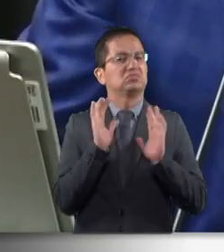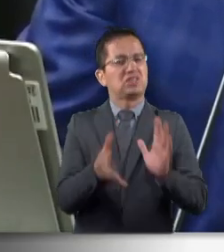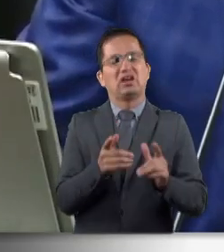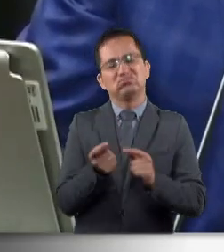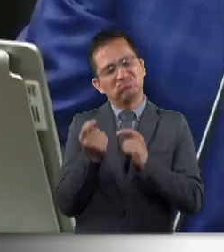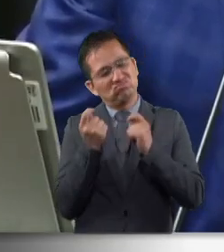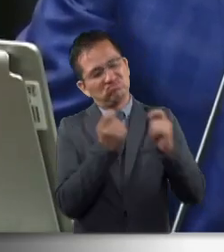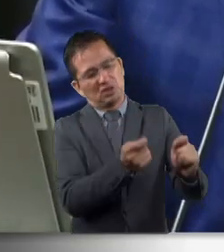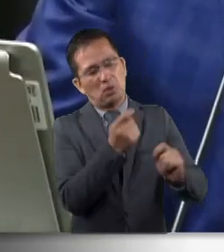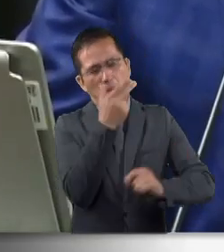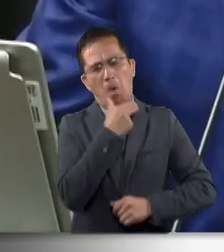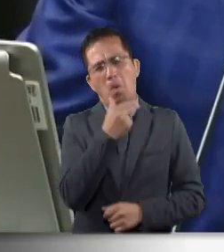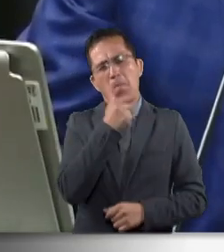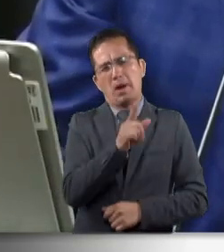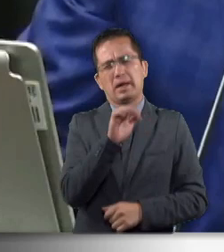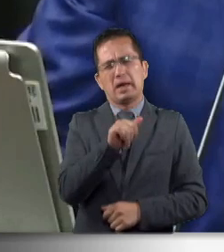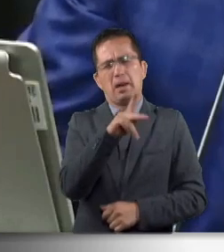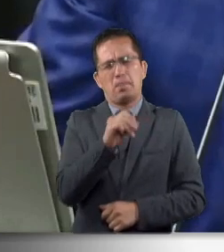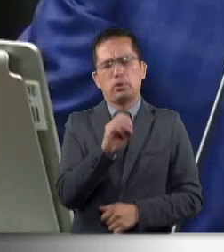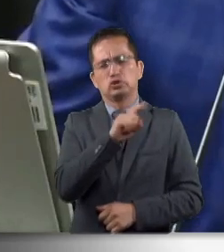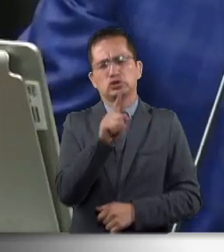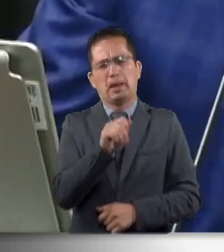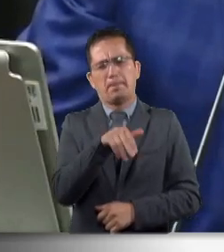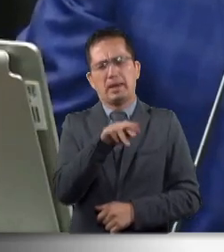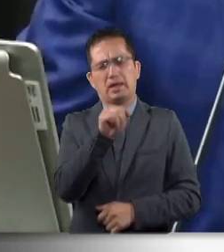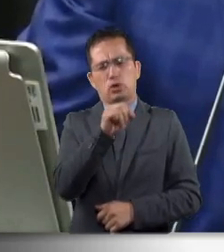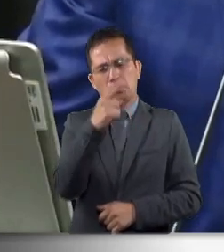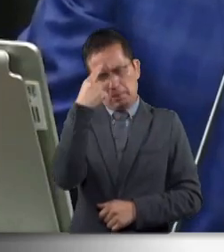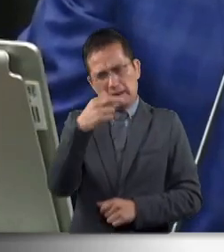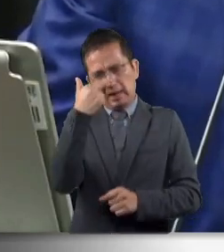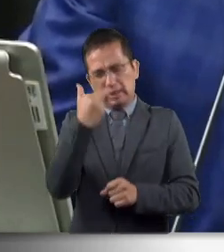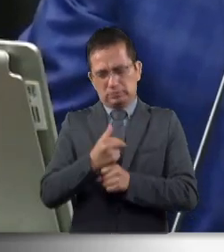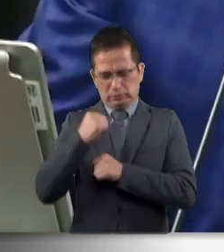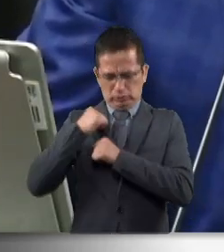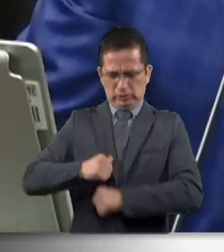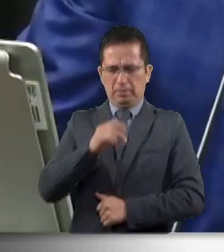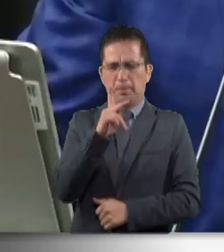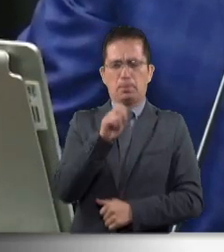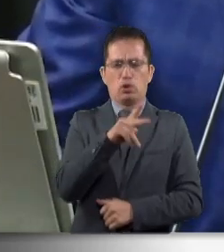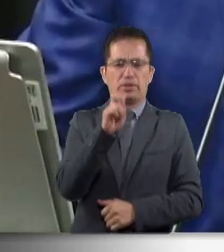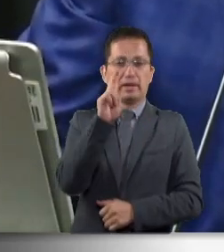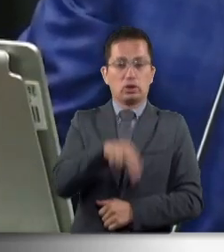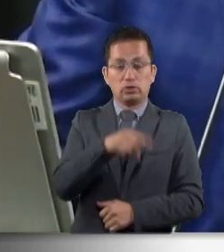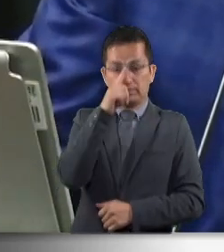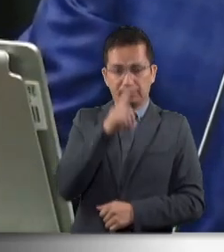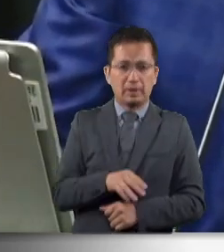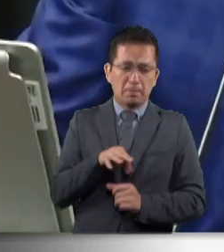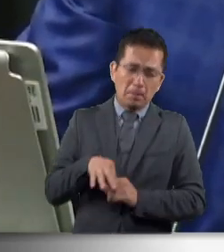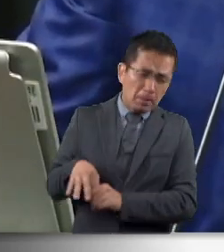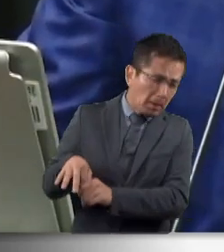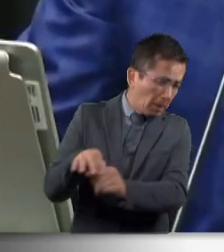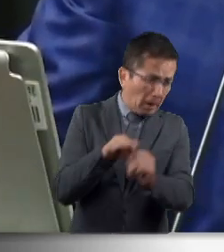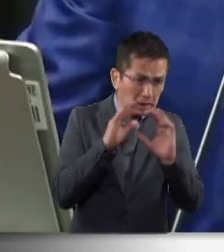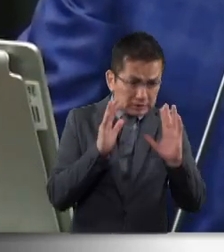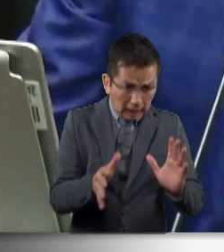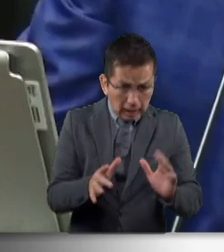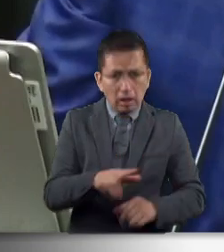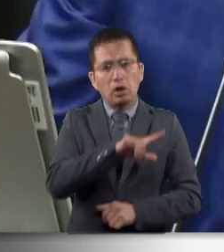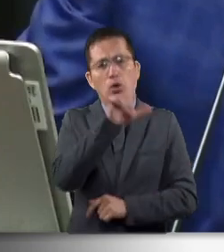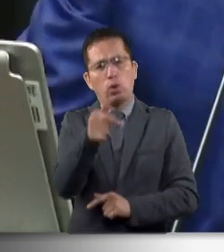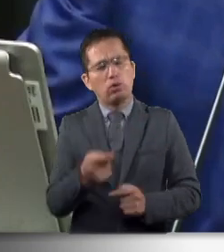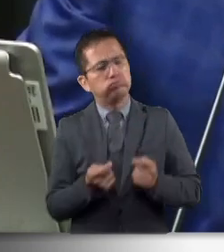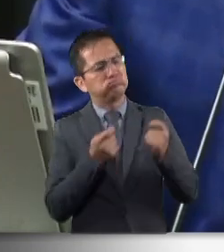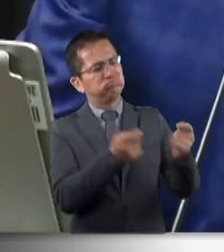Armando Campos Zambrano como titular de la procuraduría de la defensa del contribuyente tras la votación rindió protesta al cargo